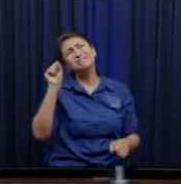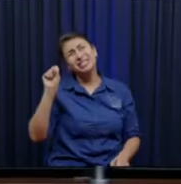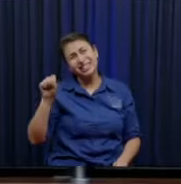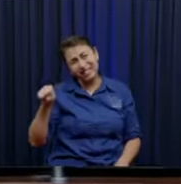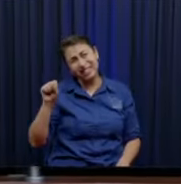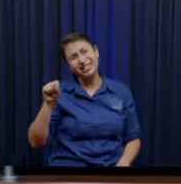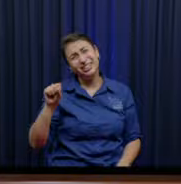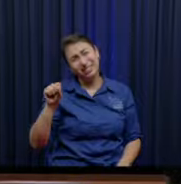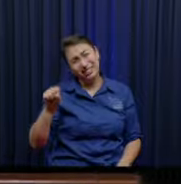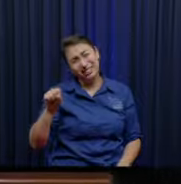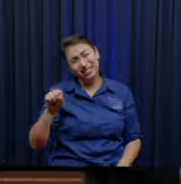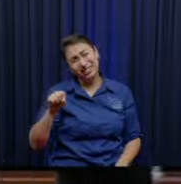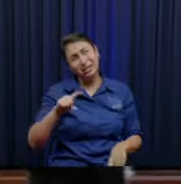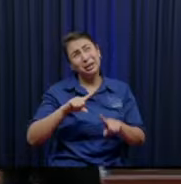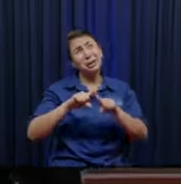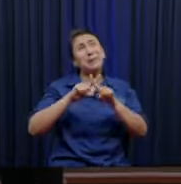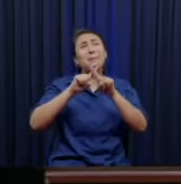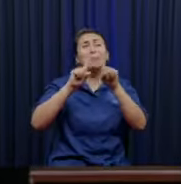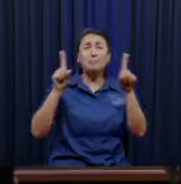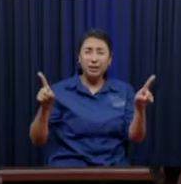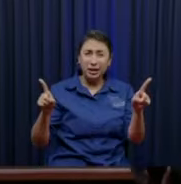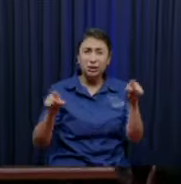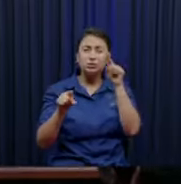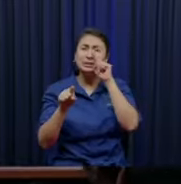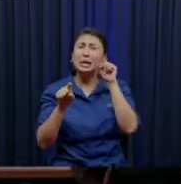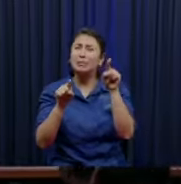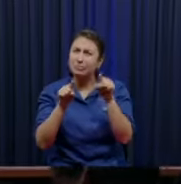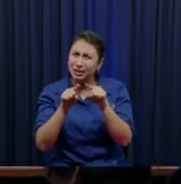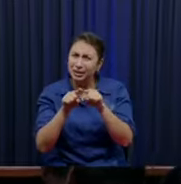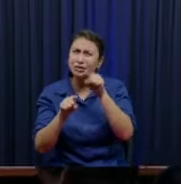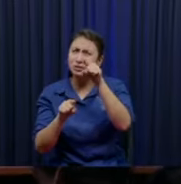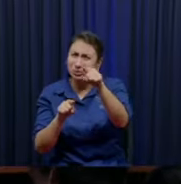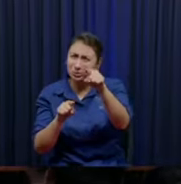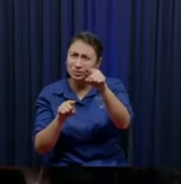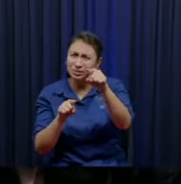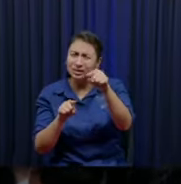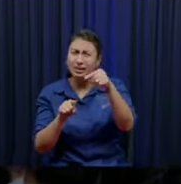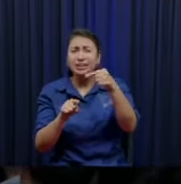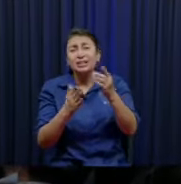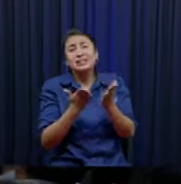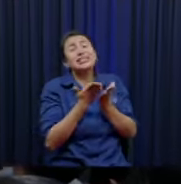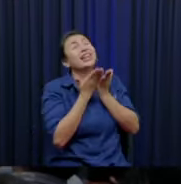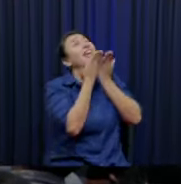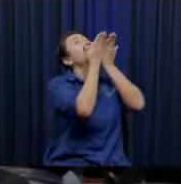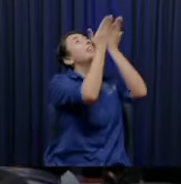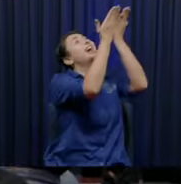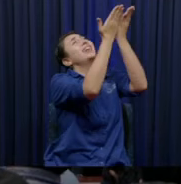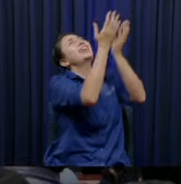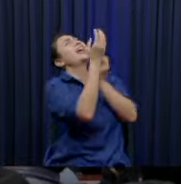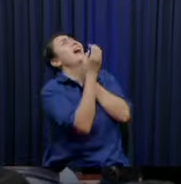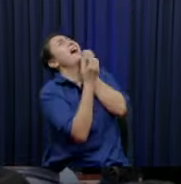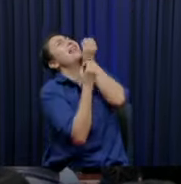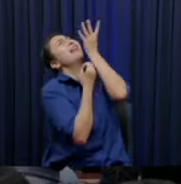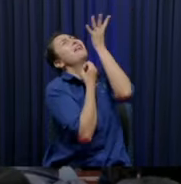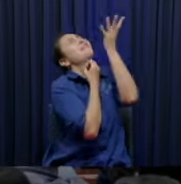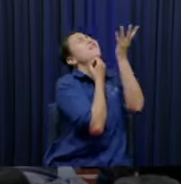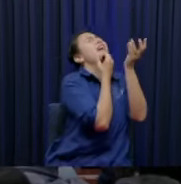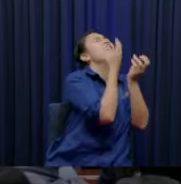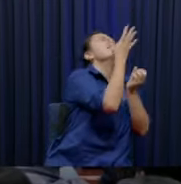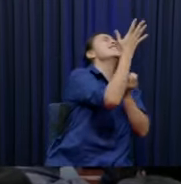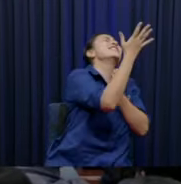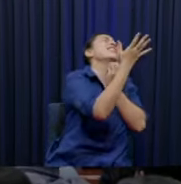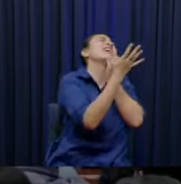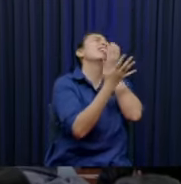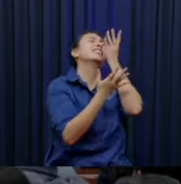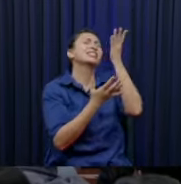Yo digo que es Dios solo, porque es Dios, nos aguanta, hermano. Pero imagínense oír millones de esas